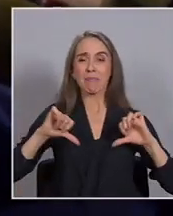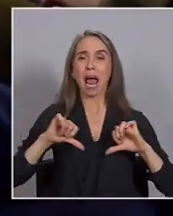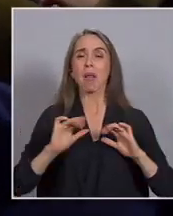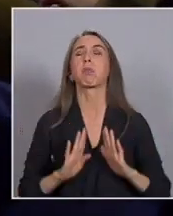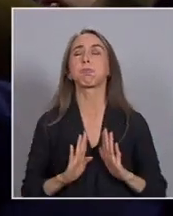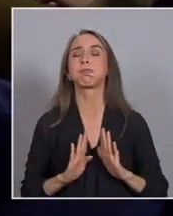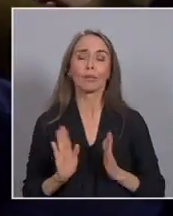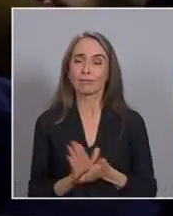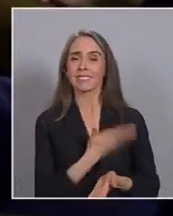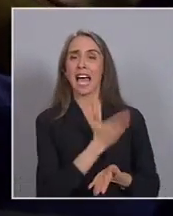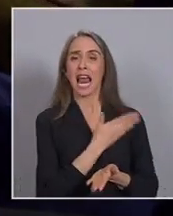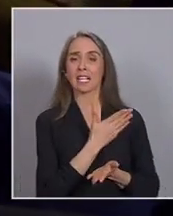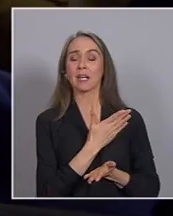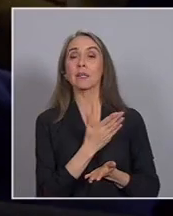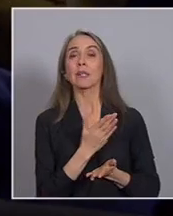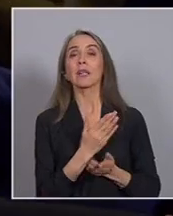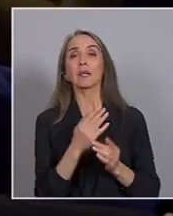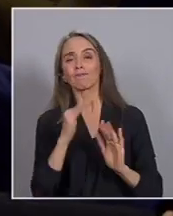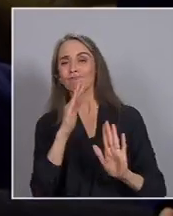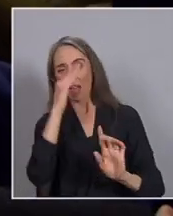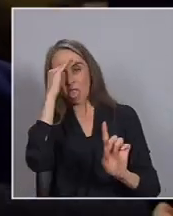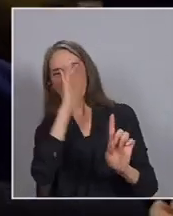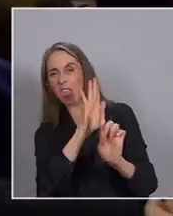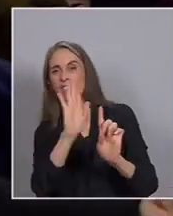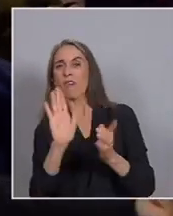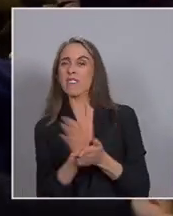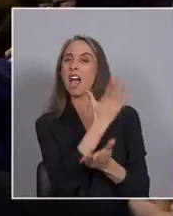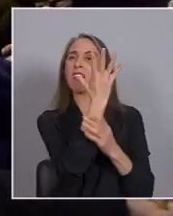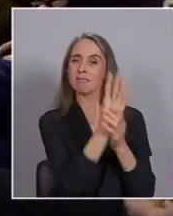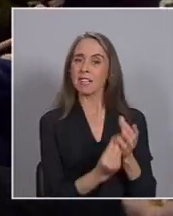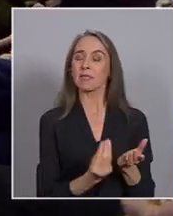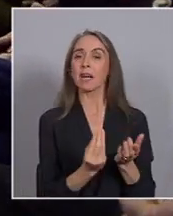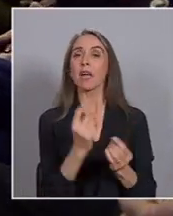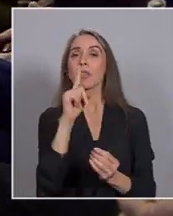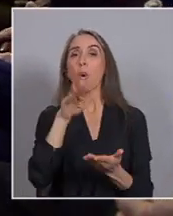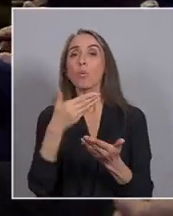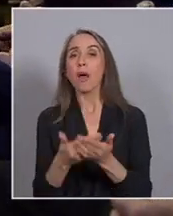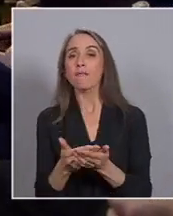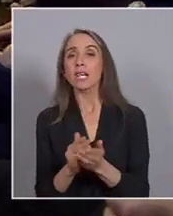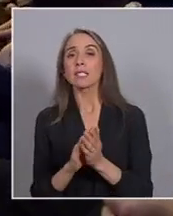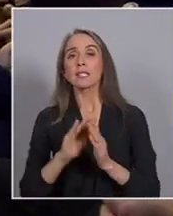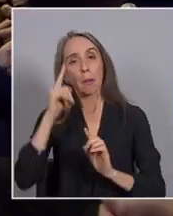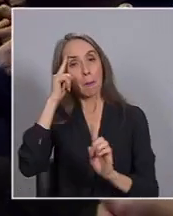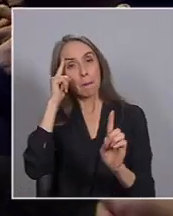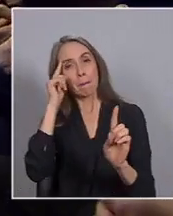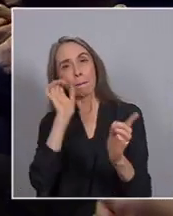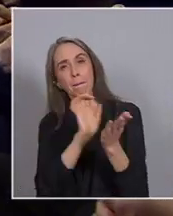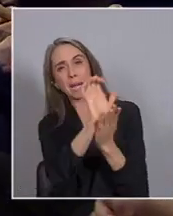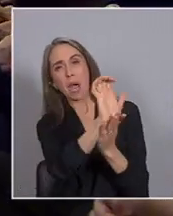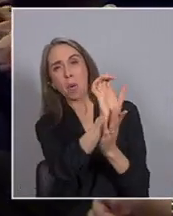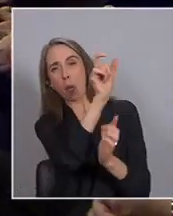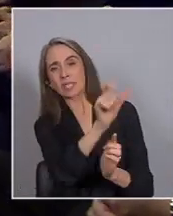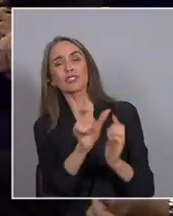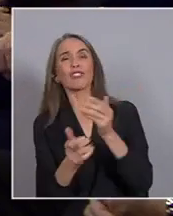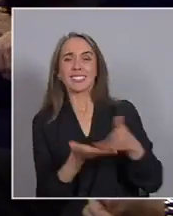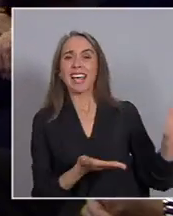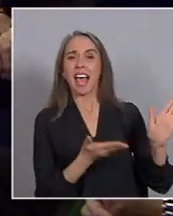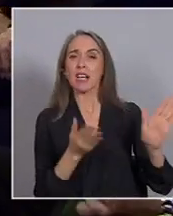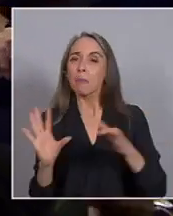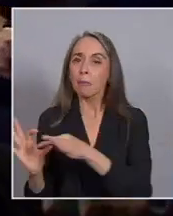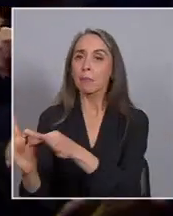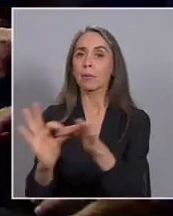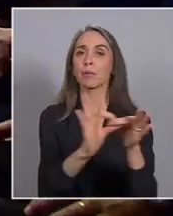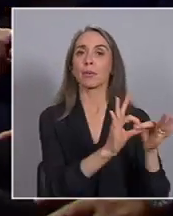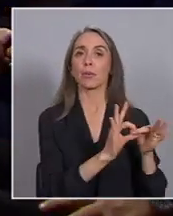paraliza, a superar las desconfianzas y a dejar de una vez por todas de lado los prejuicios para unirnos y para